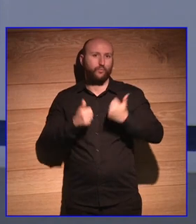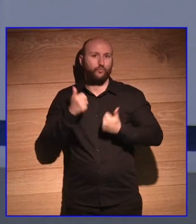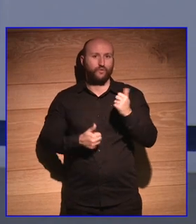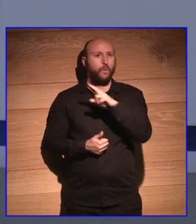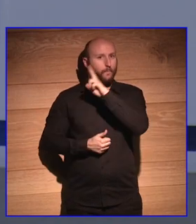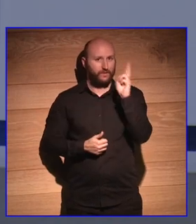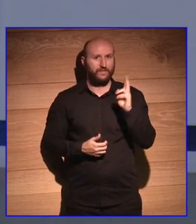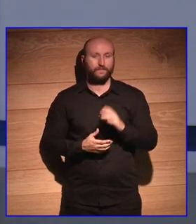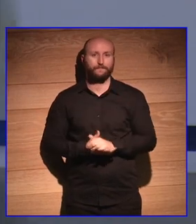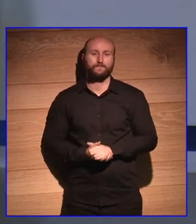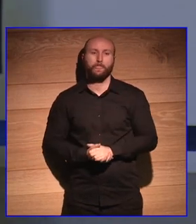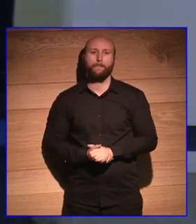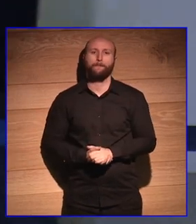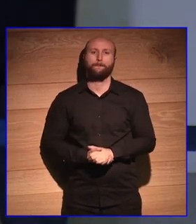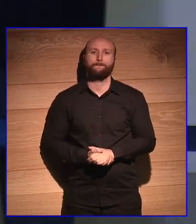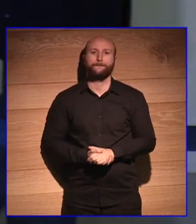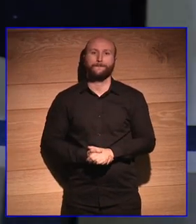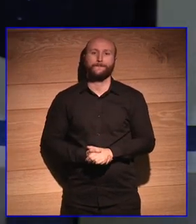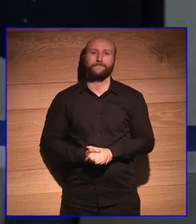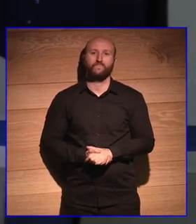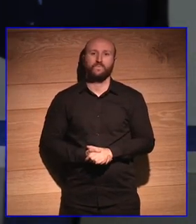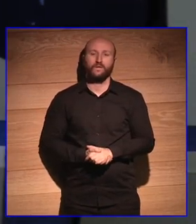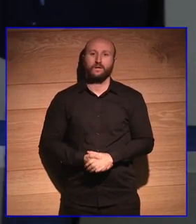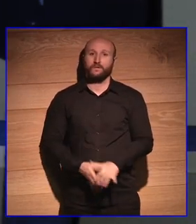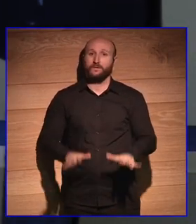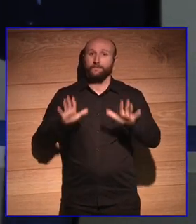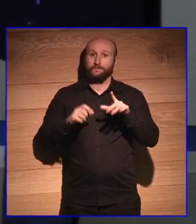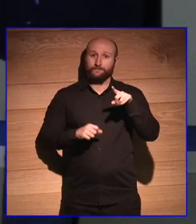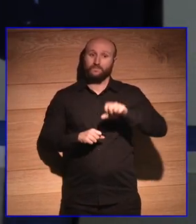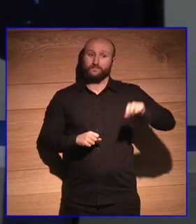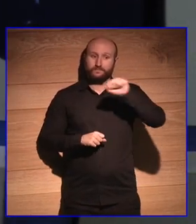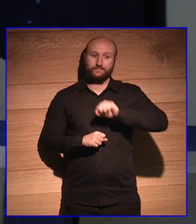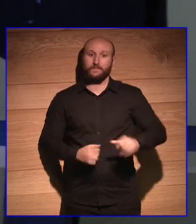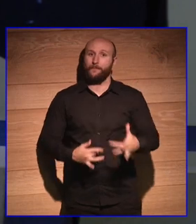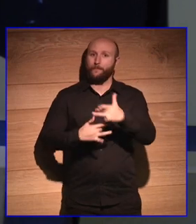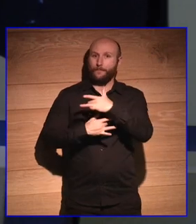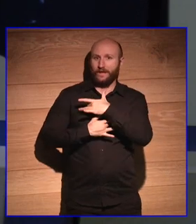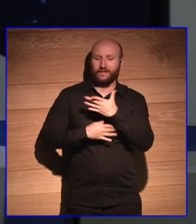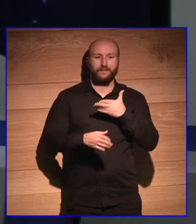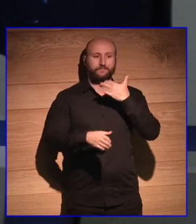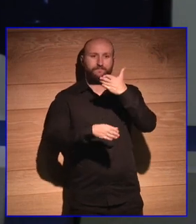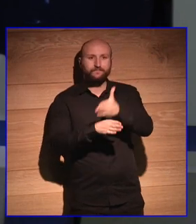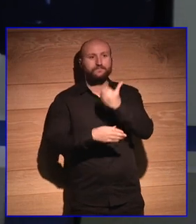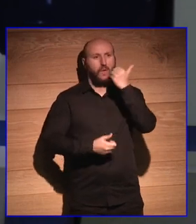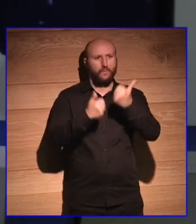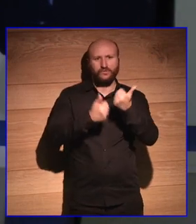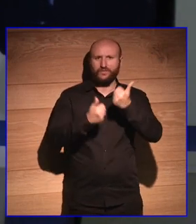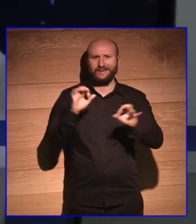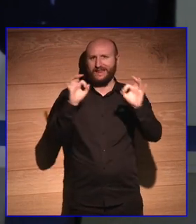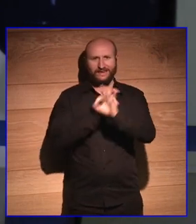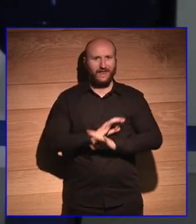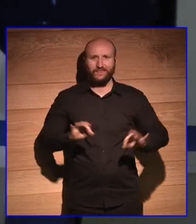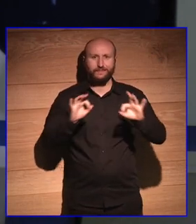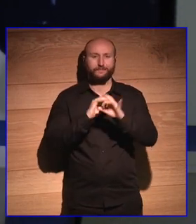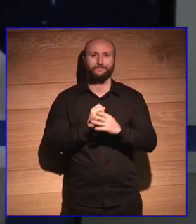madrid sin embargo hemos podido comprobar que ese año maría de pablos no se presentó a ningún ejercicio de oposición del estado